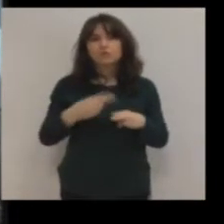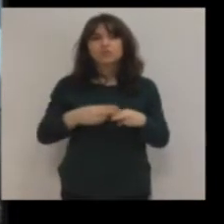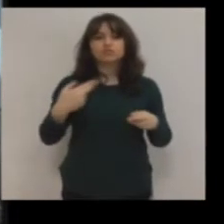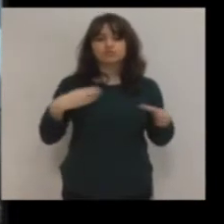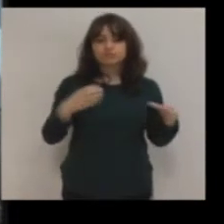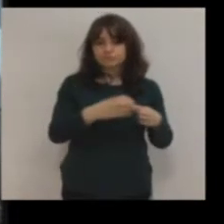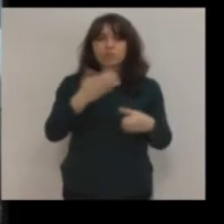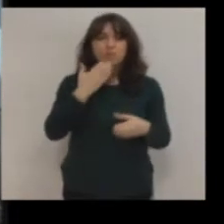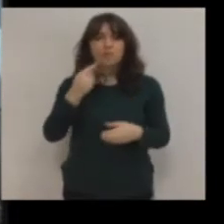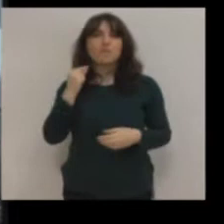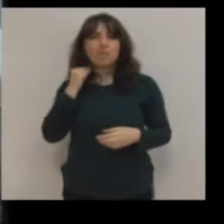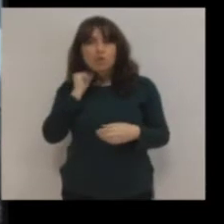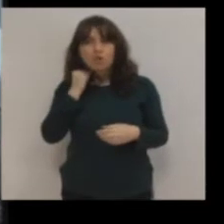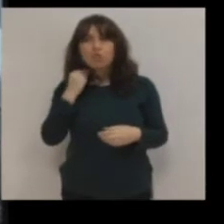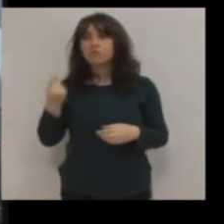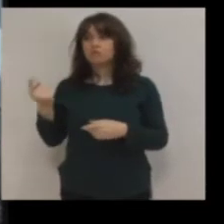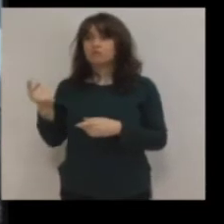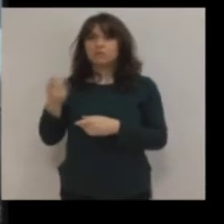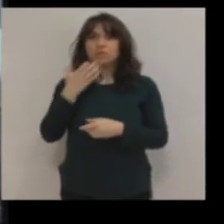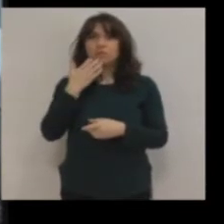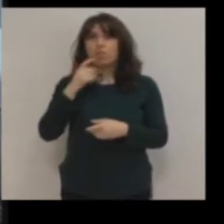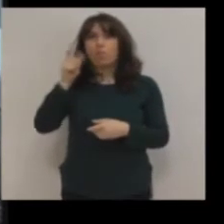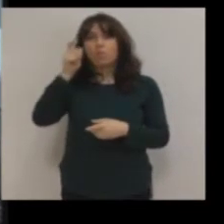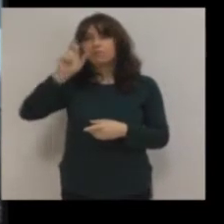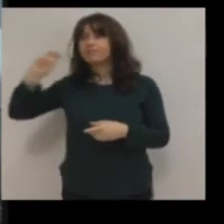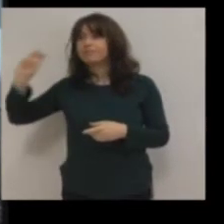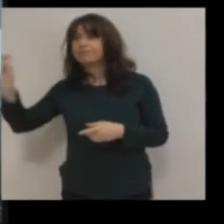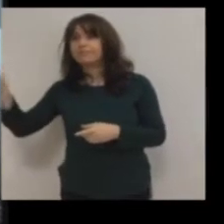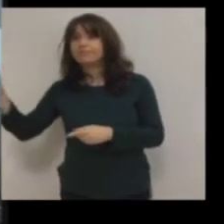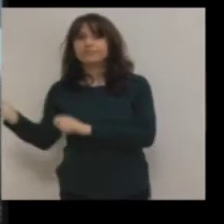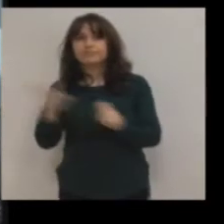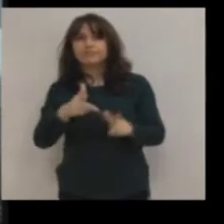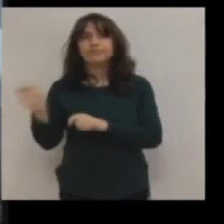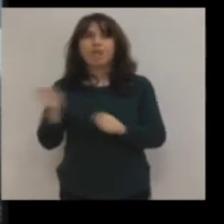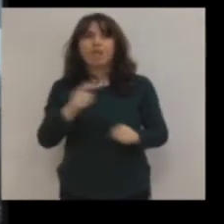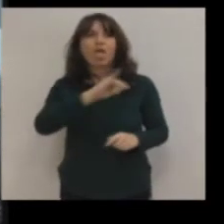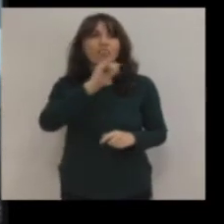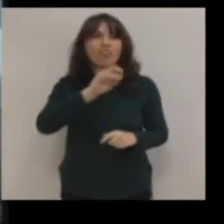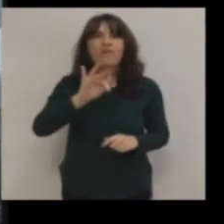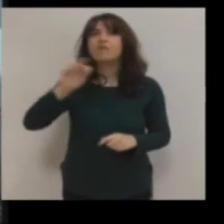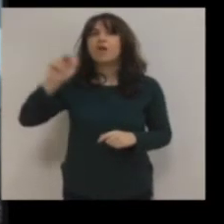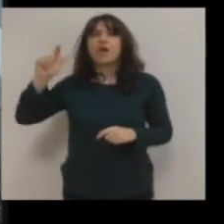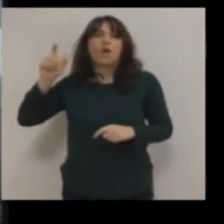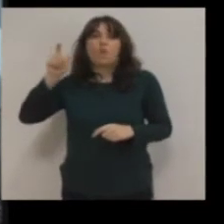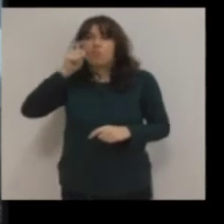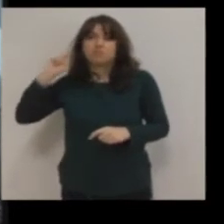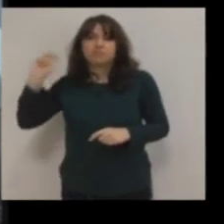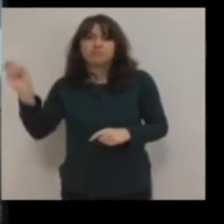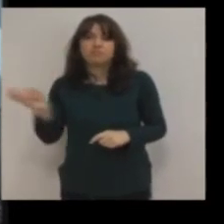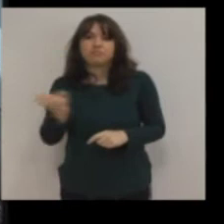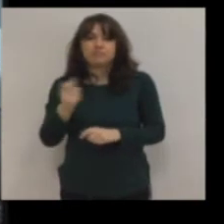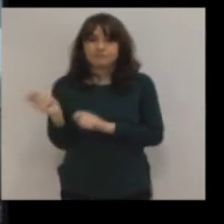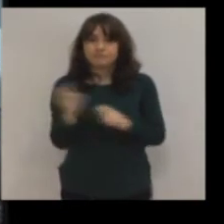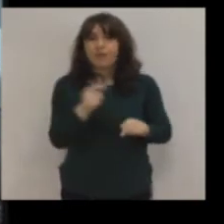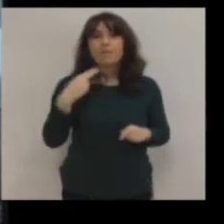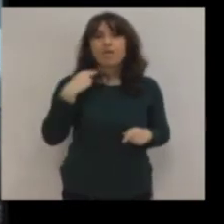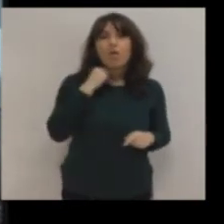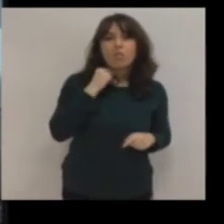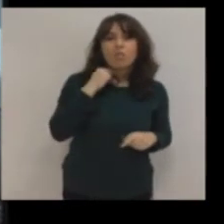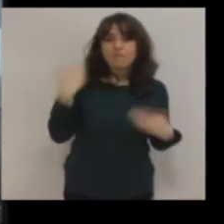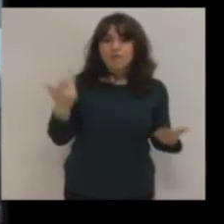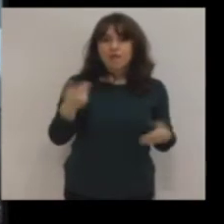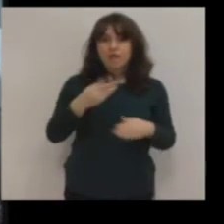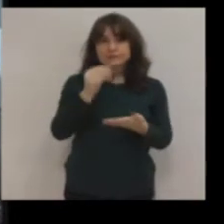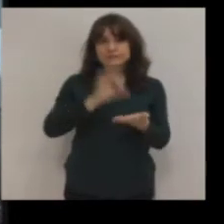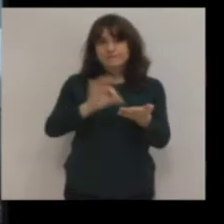Badajoz, haciendo desplazarse a la gente de Castuera, de Villanueva de la Serena, de Zafra, para ofrecer un mejor servicio? o dejar